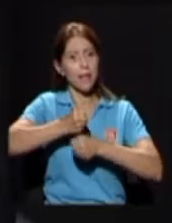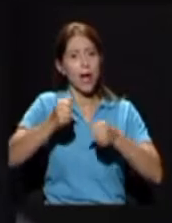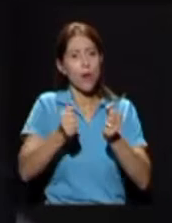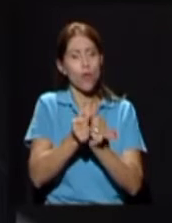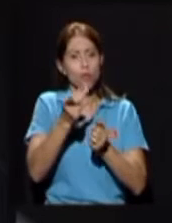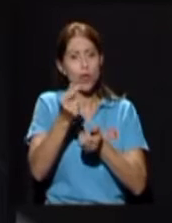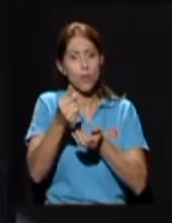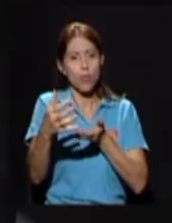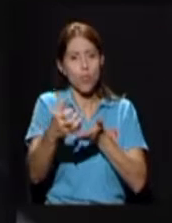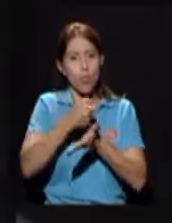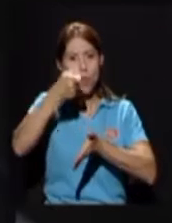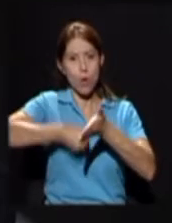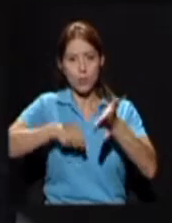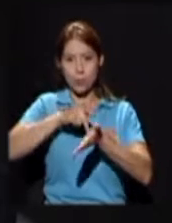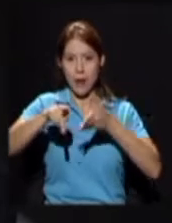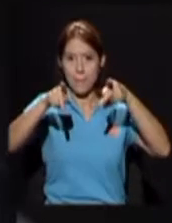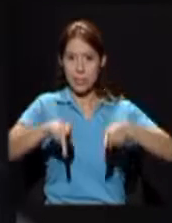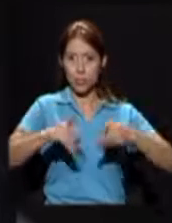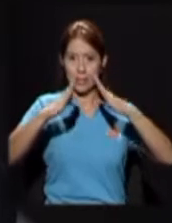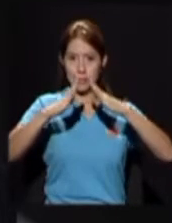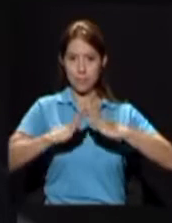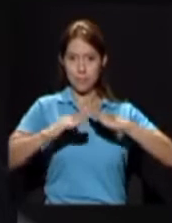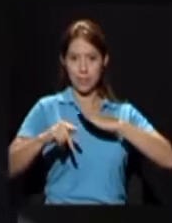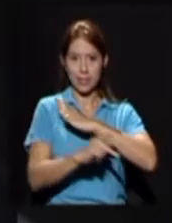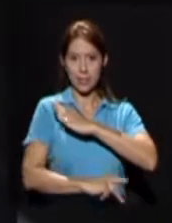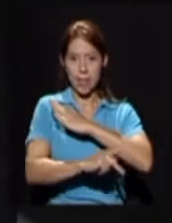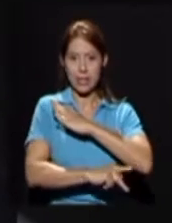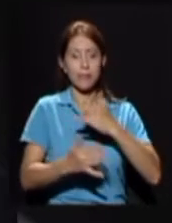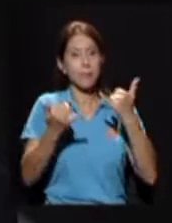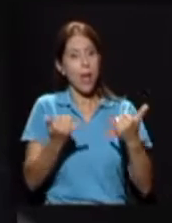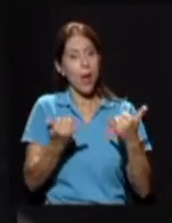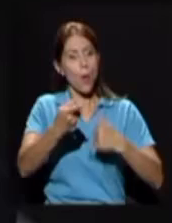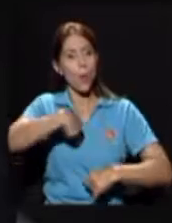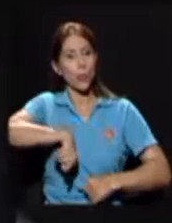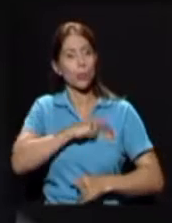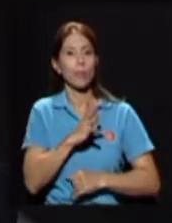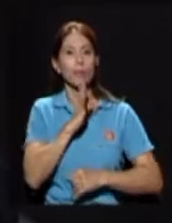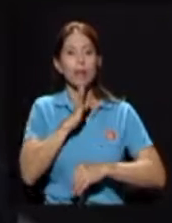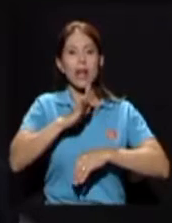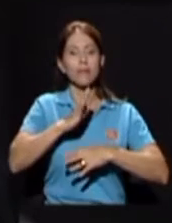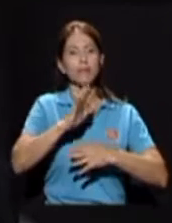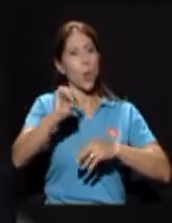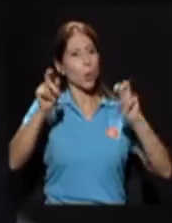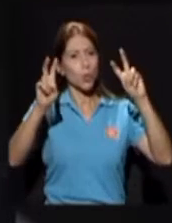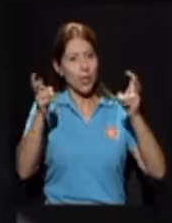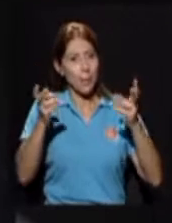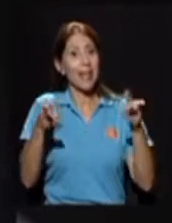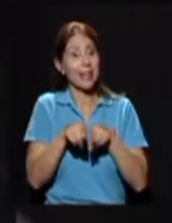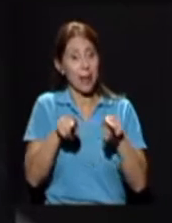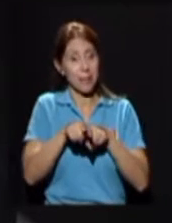los habitantes de este país, y en esta ocasión vamos a conversar sobre otro tema que se